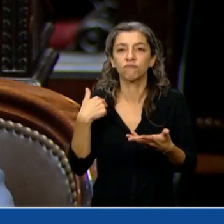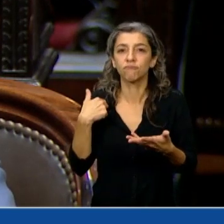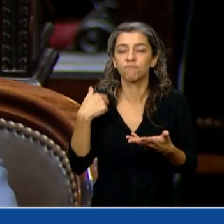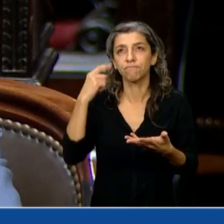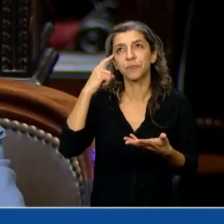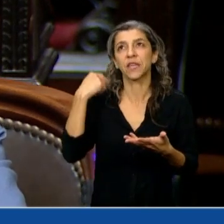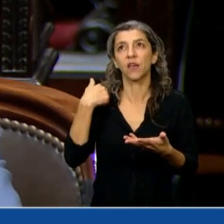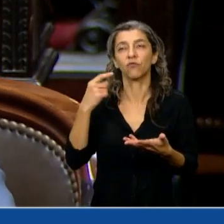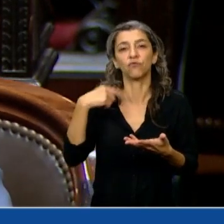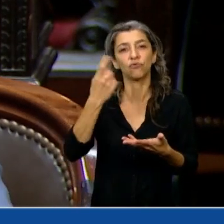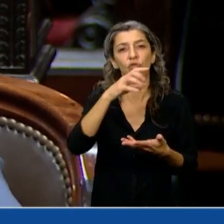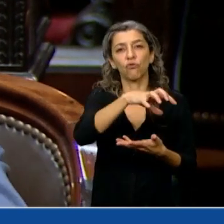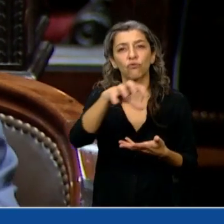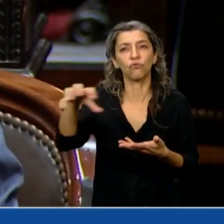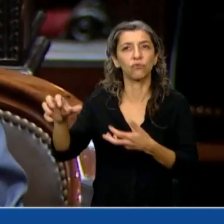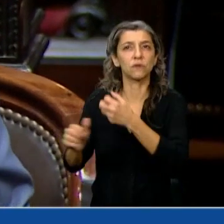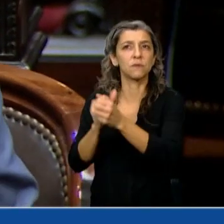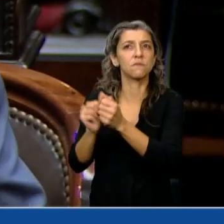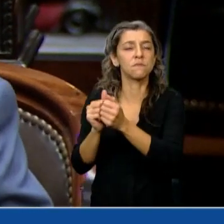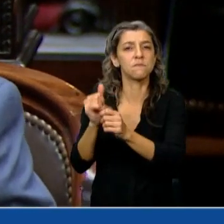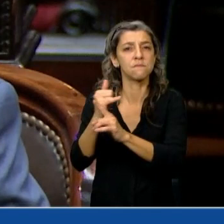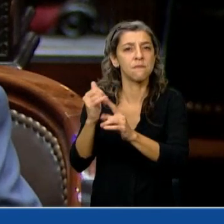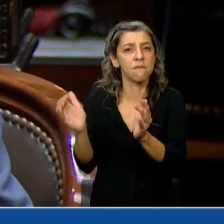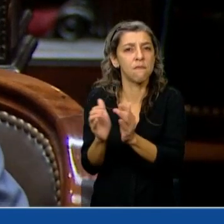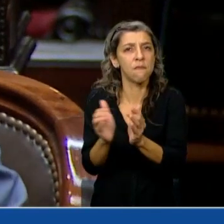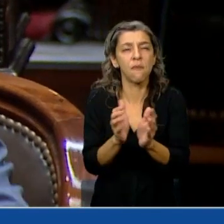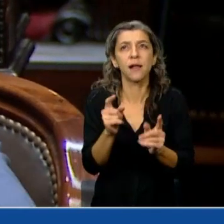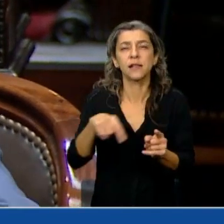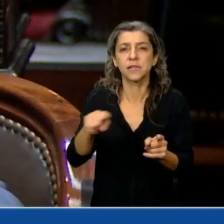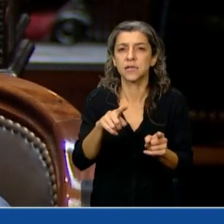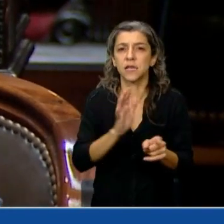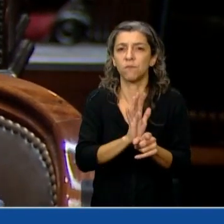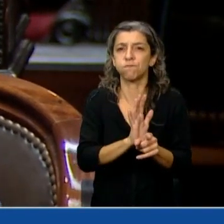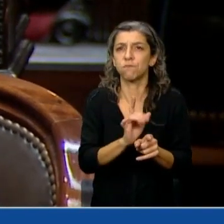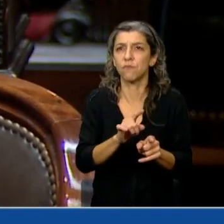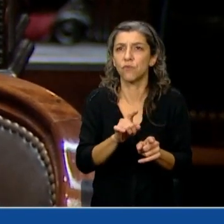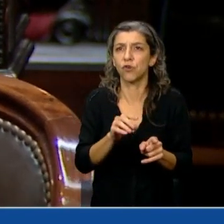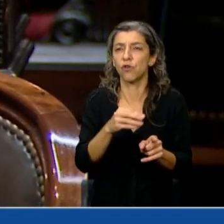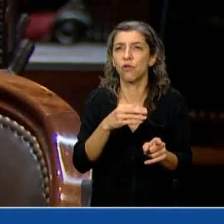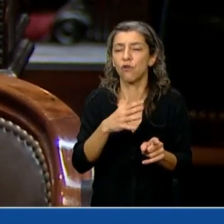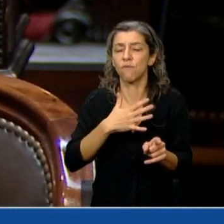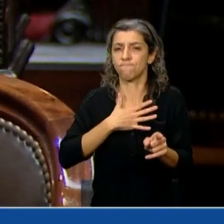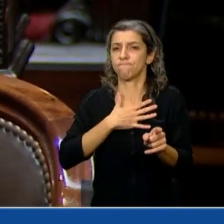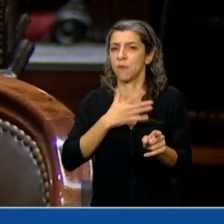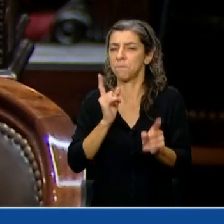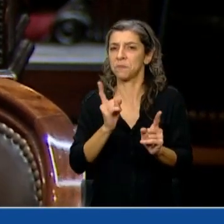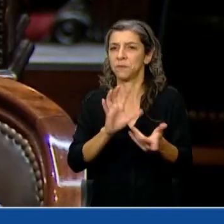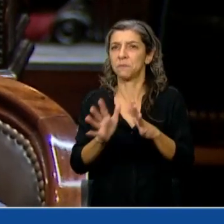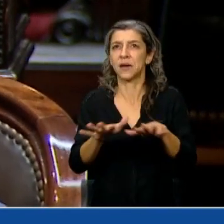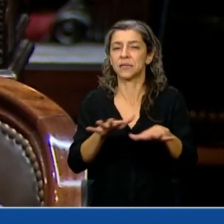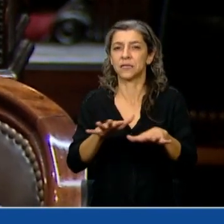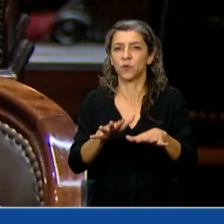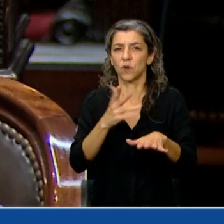todas las pymes del país están sufriendo. El ahogo que sufren por no poder pagar impuestos,